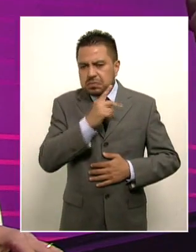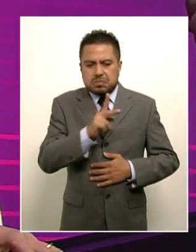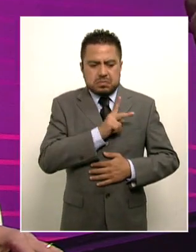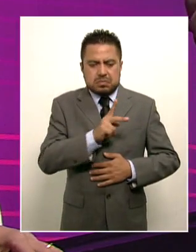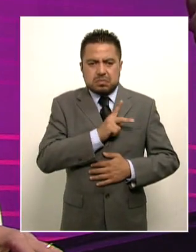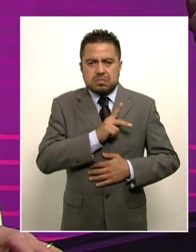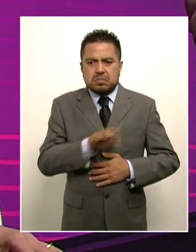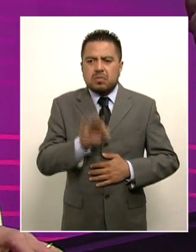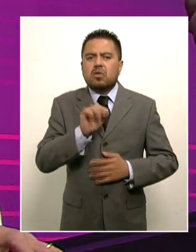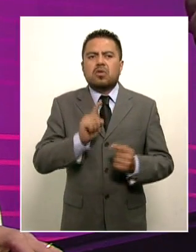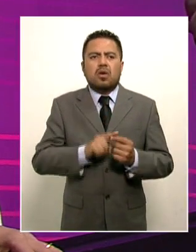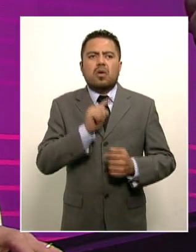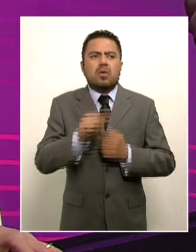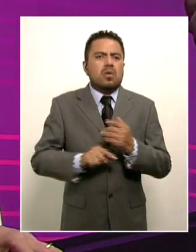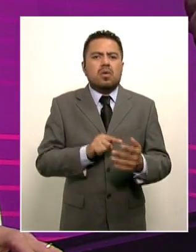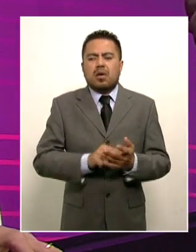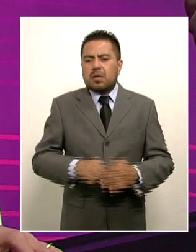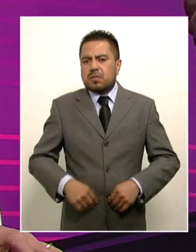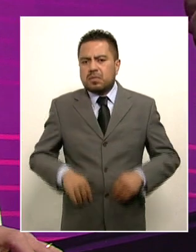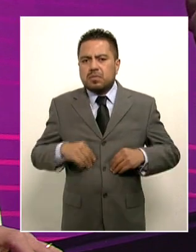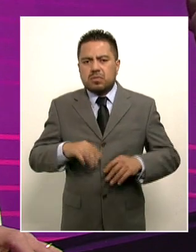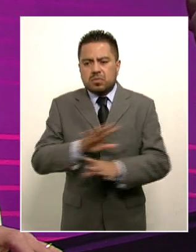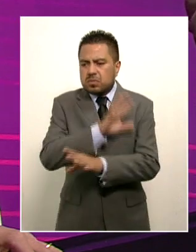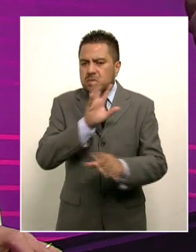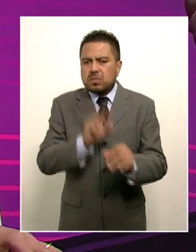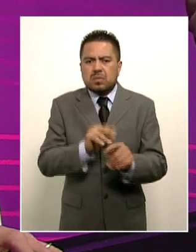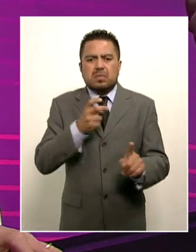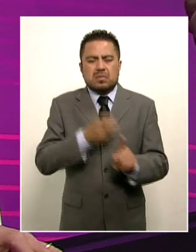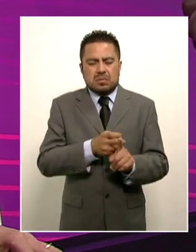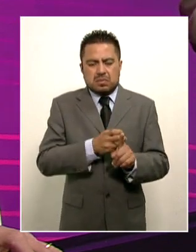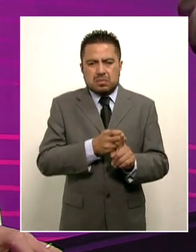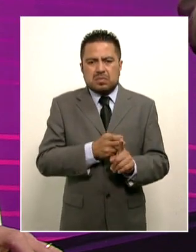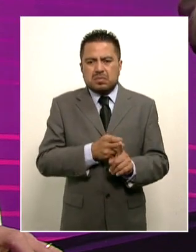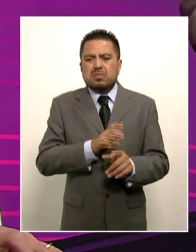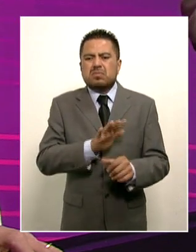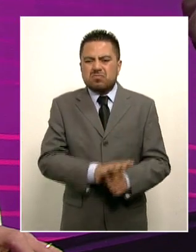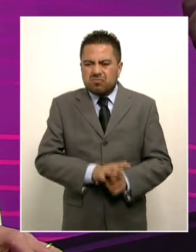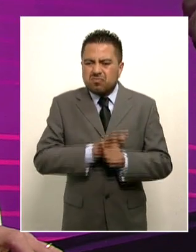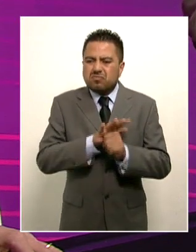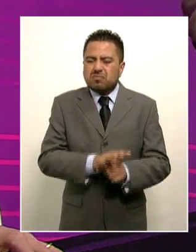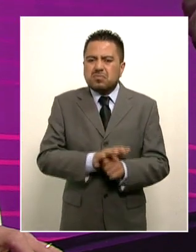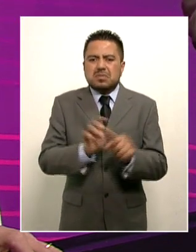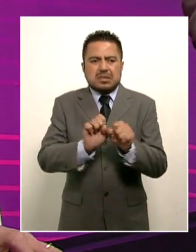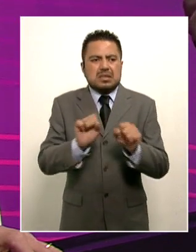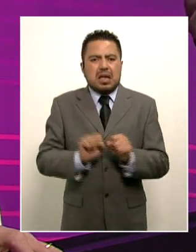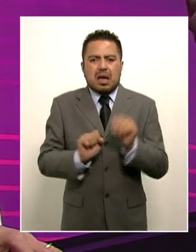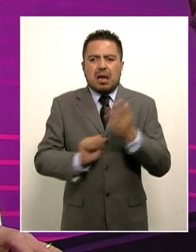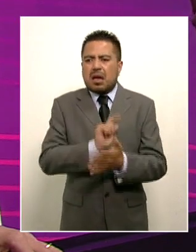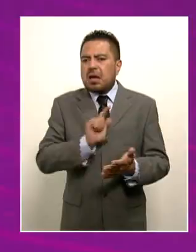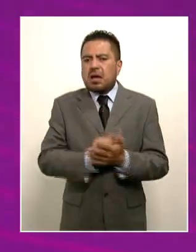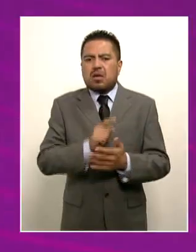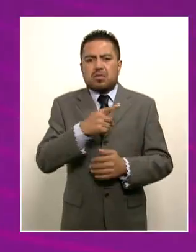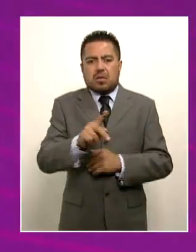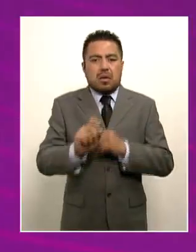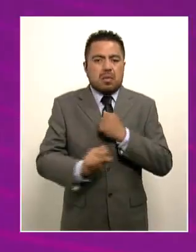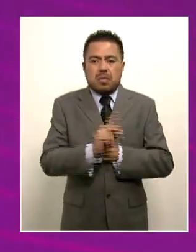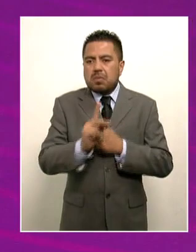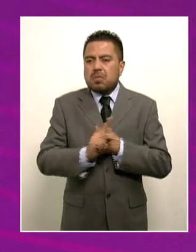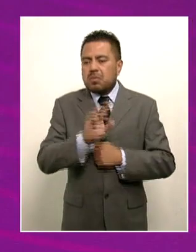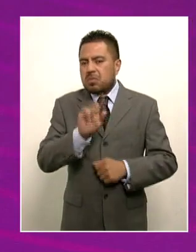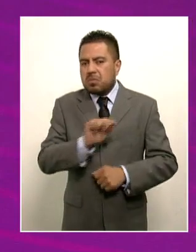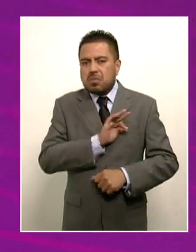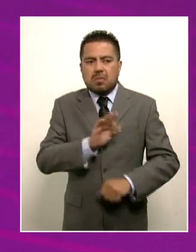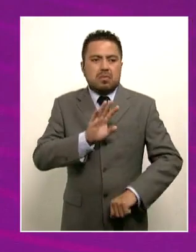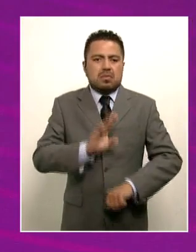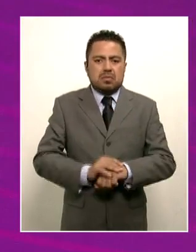en dónde vivir, ¿no? Y todo esto se ve frustrado si pues, el sistema legal de tu país pues, no permite que